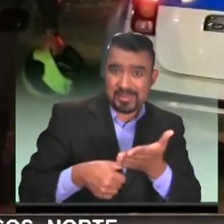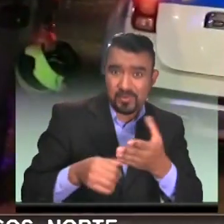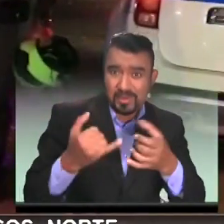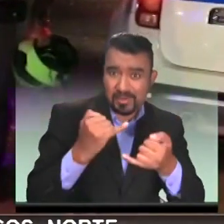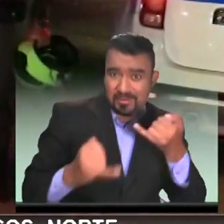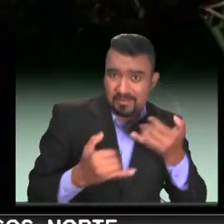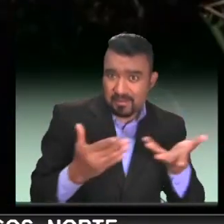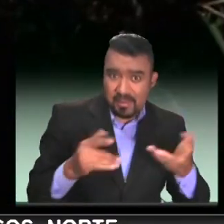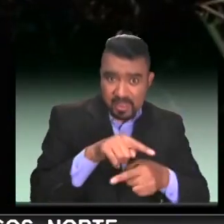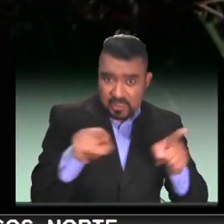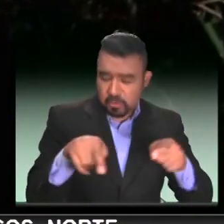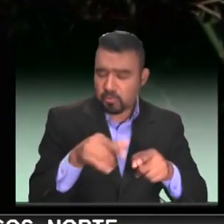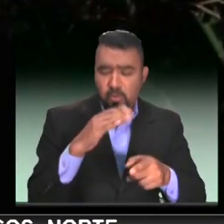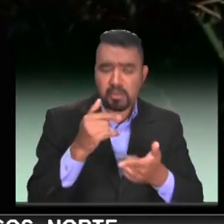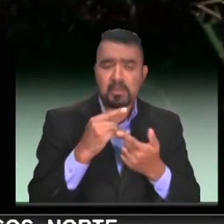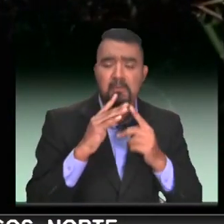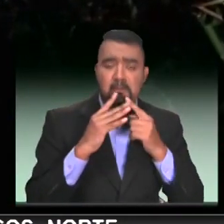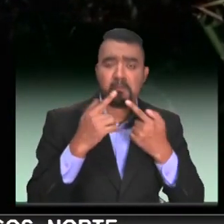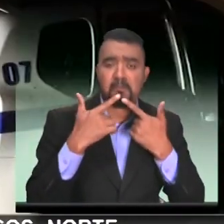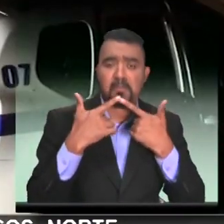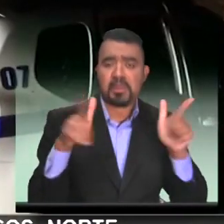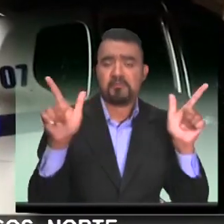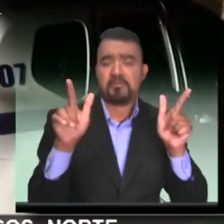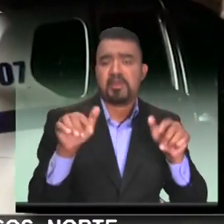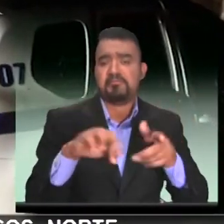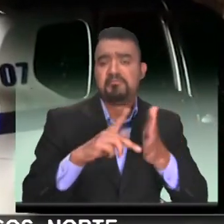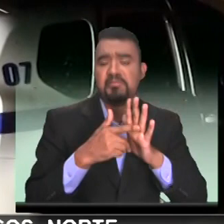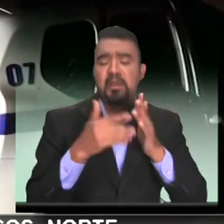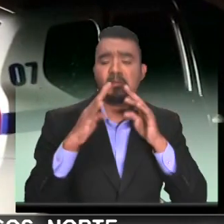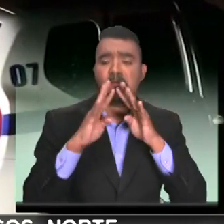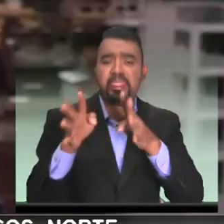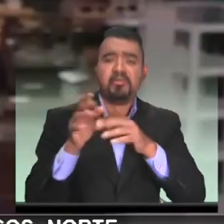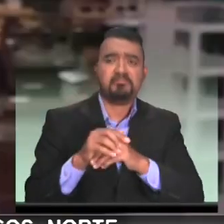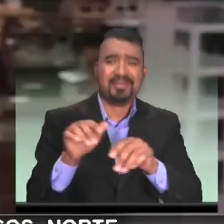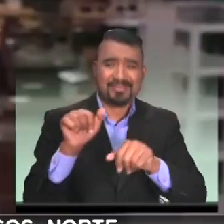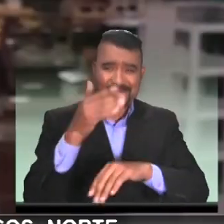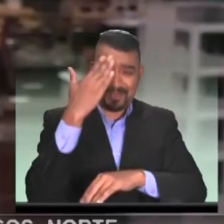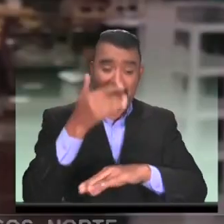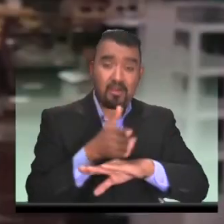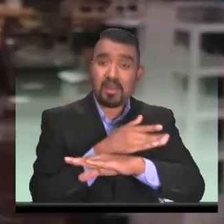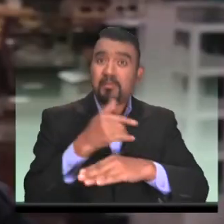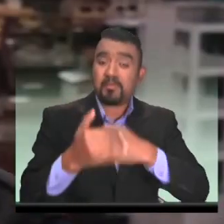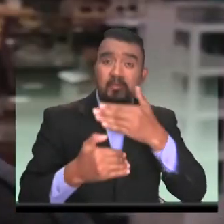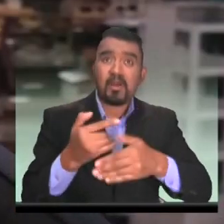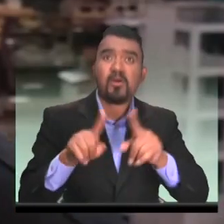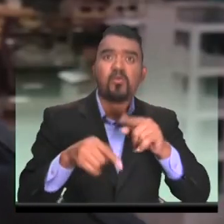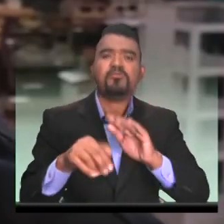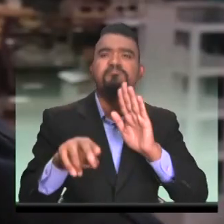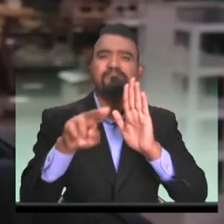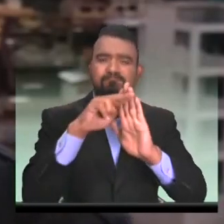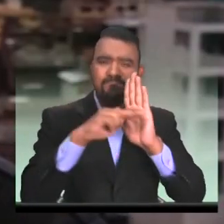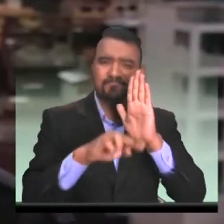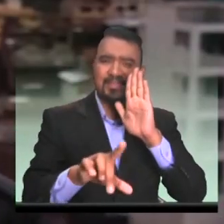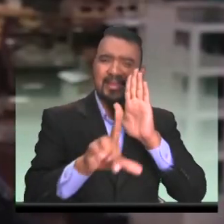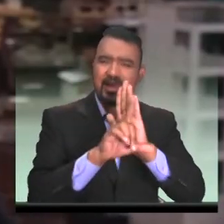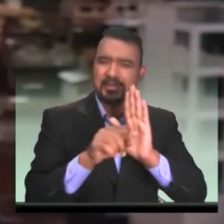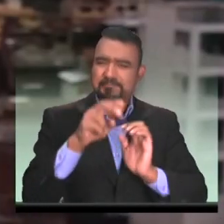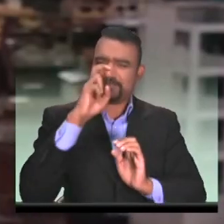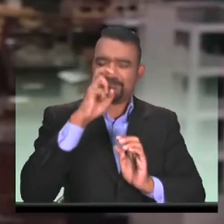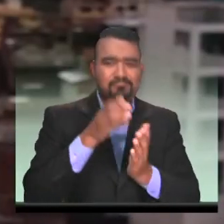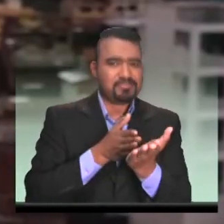locales manifestaron que este tipo de controles se seguirán realizando en las diferentes veredas para prevenir la llegada de la coidh 19 a este territorio